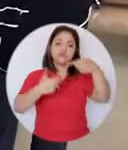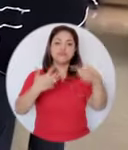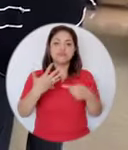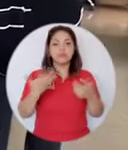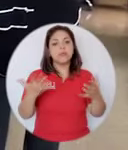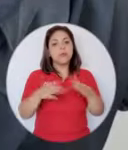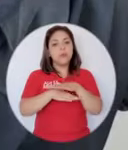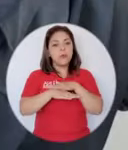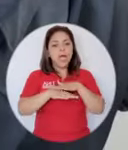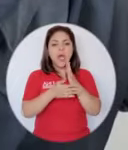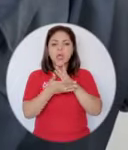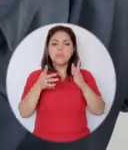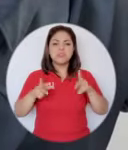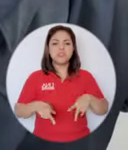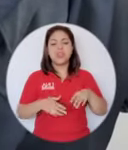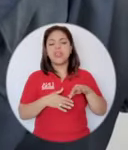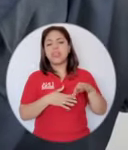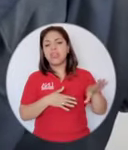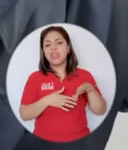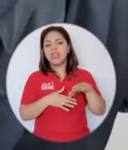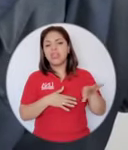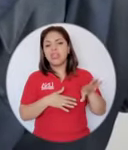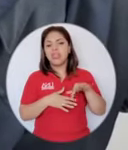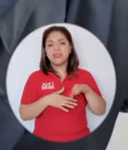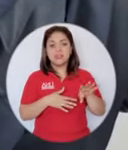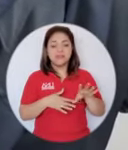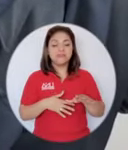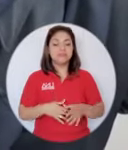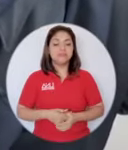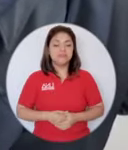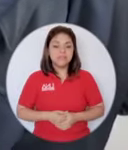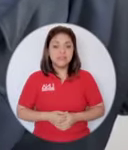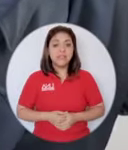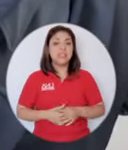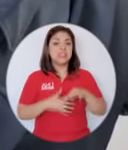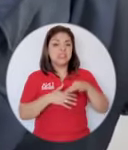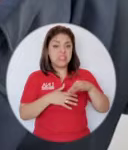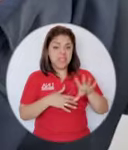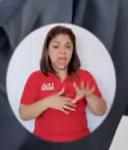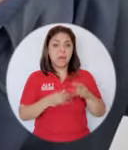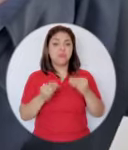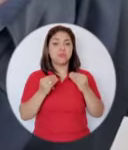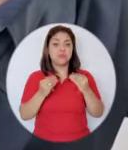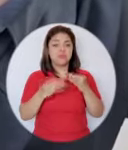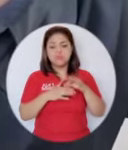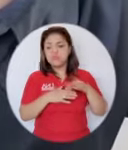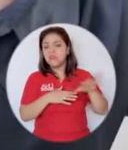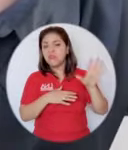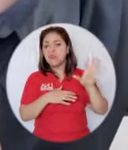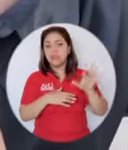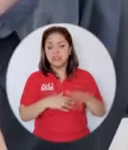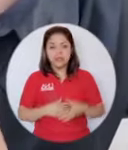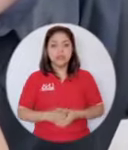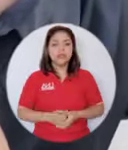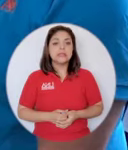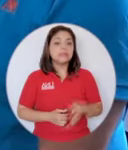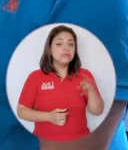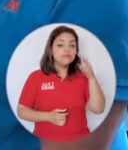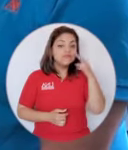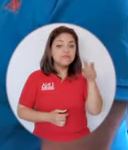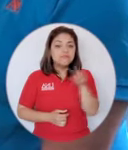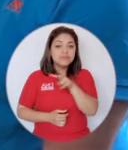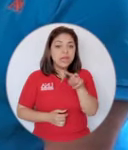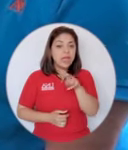ido dejando un poquito, decía mi abuelita. Pues yo diría que un poquito mucho. Sí. En realidad, si nos podemos